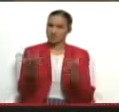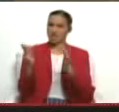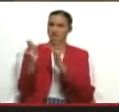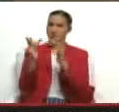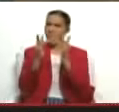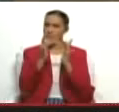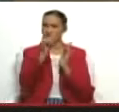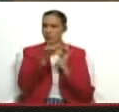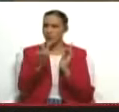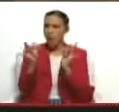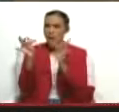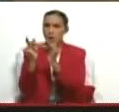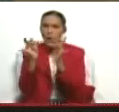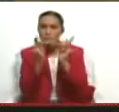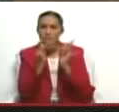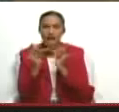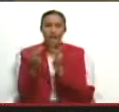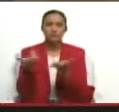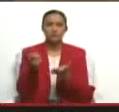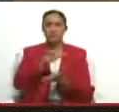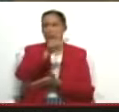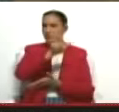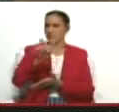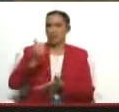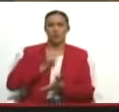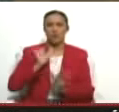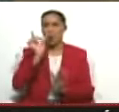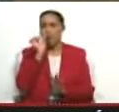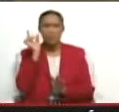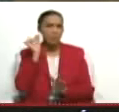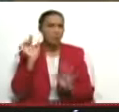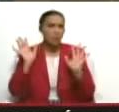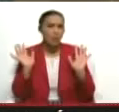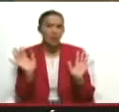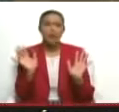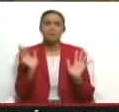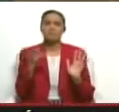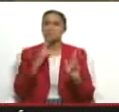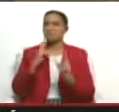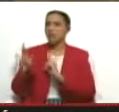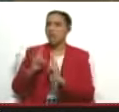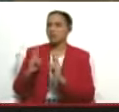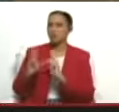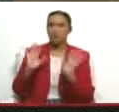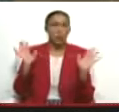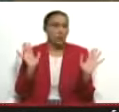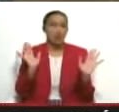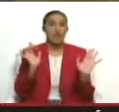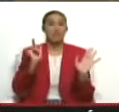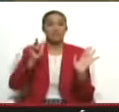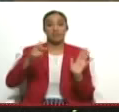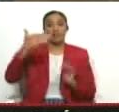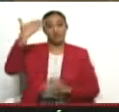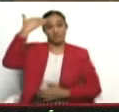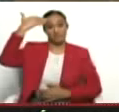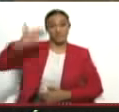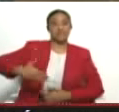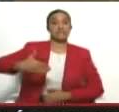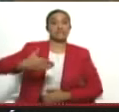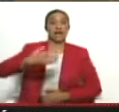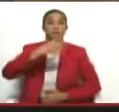de parejas o relaciones públicas etcétera con miembros de la Fuerza Armada para